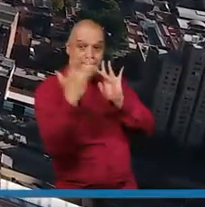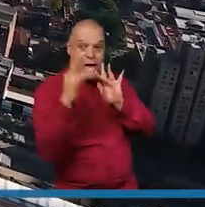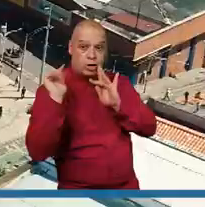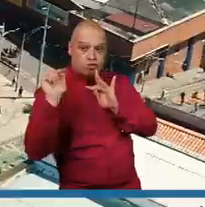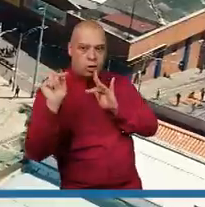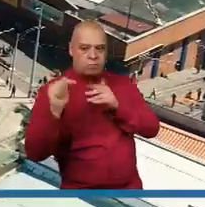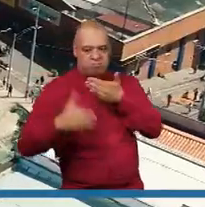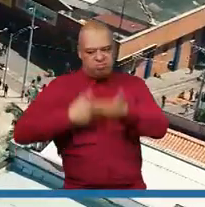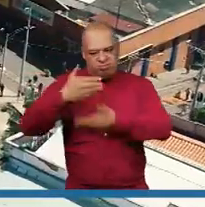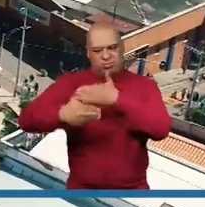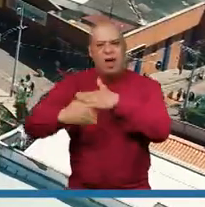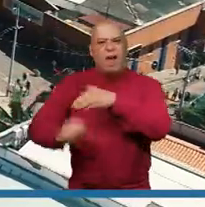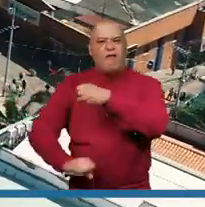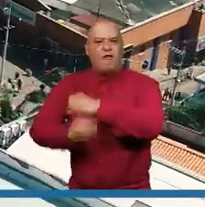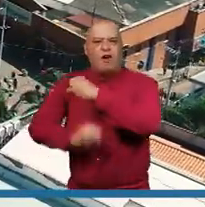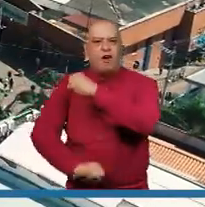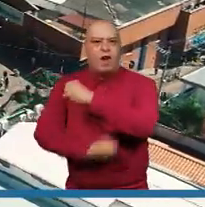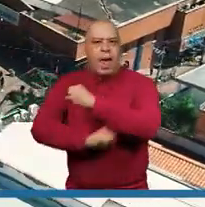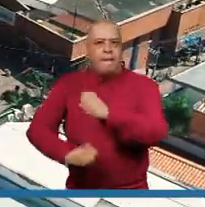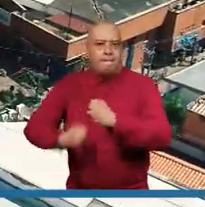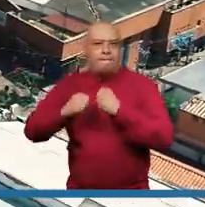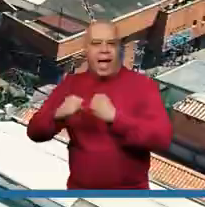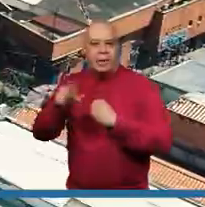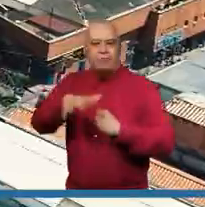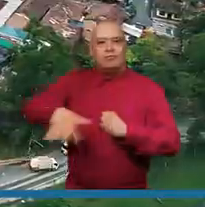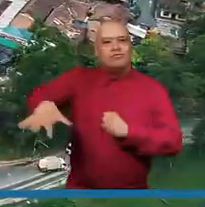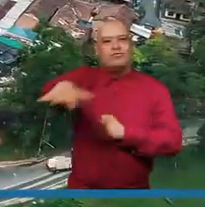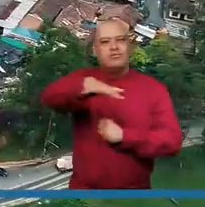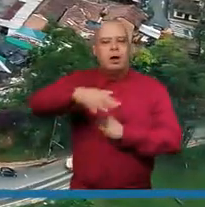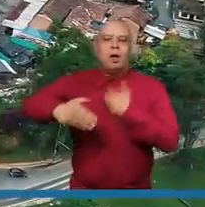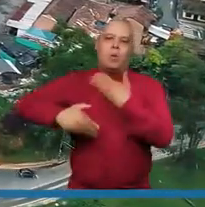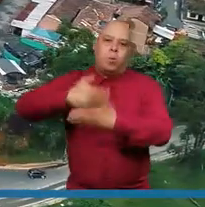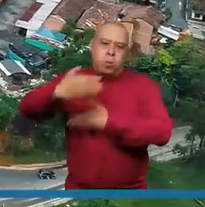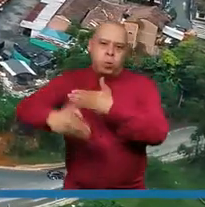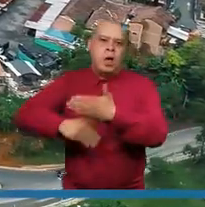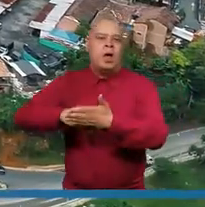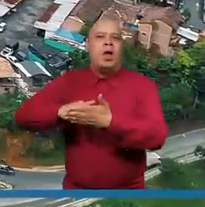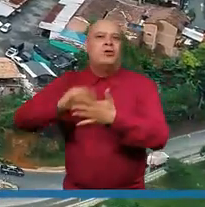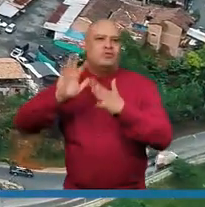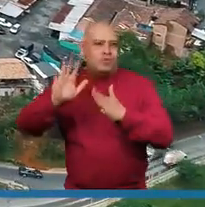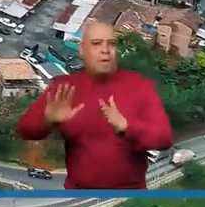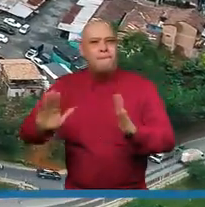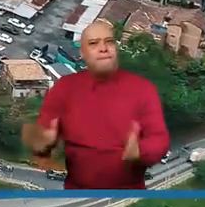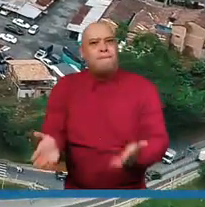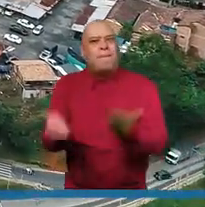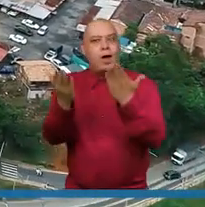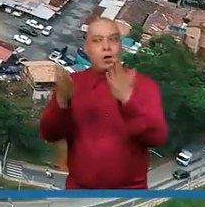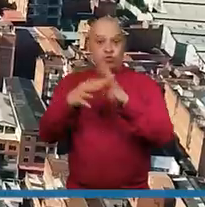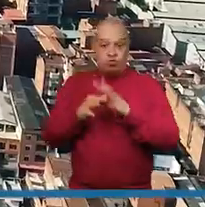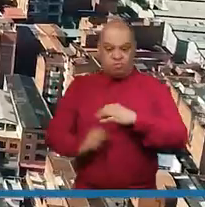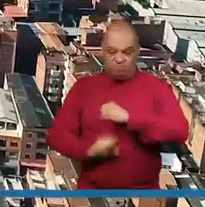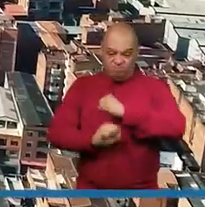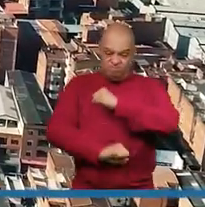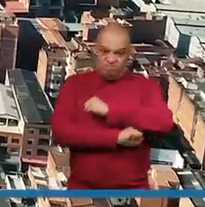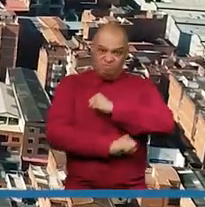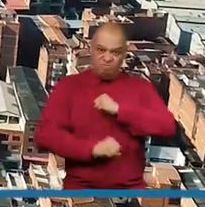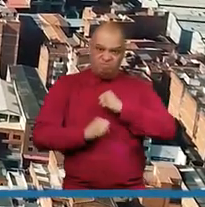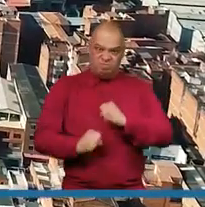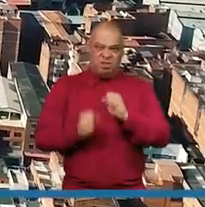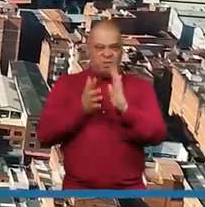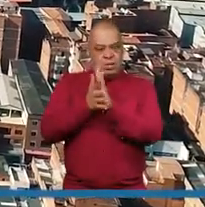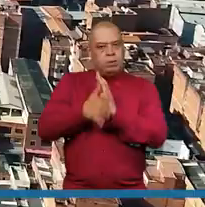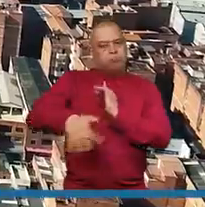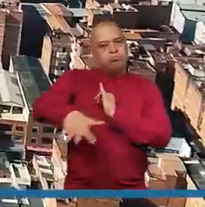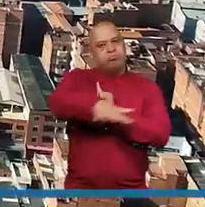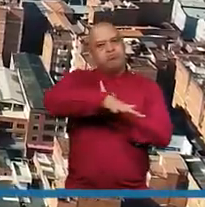aquí lo que cabe es fortalecer esas redes para poder crear un músculo, una estructura que nos